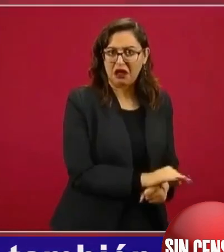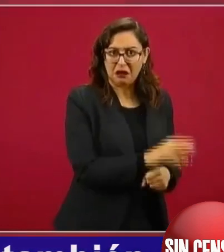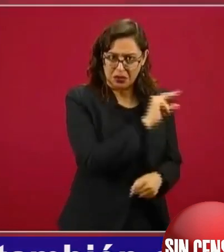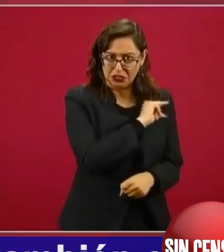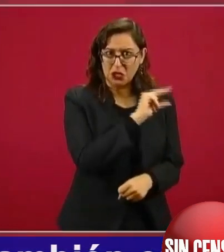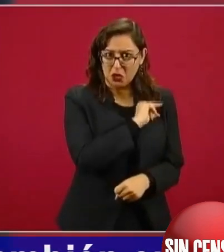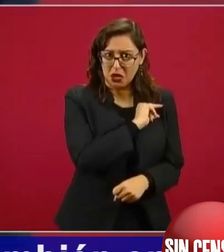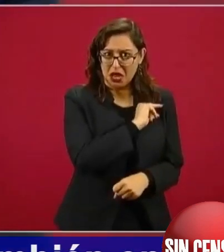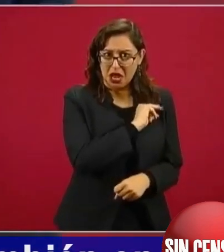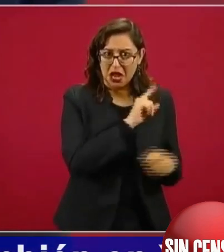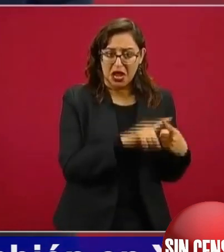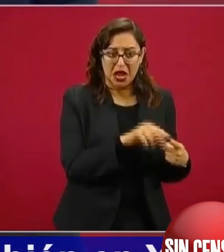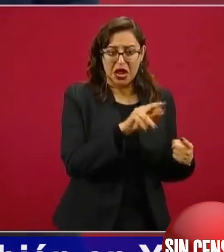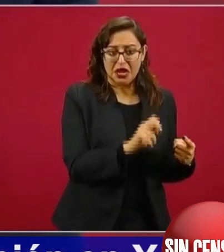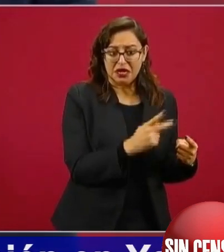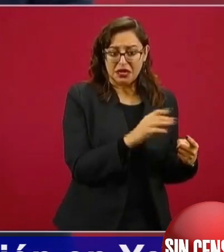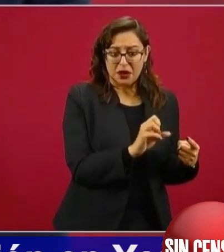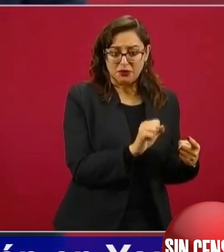o a Iberdrola.